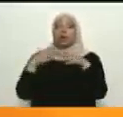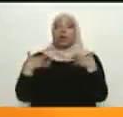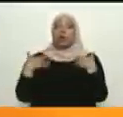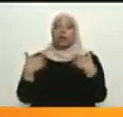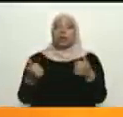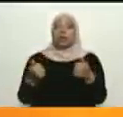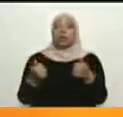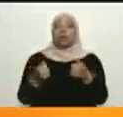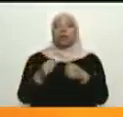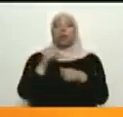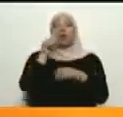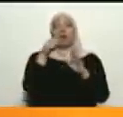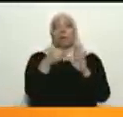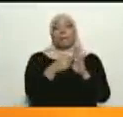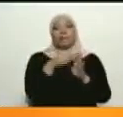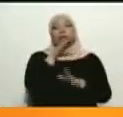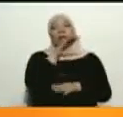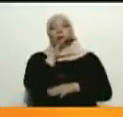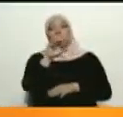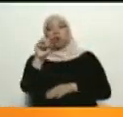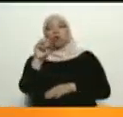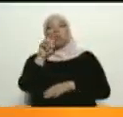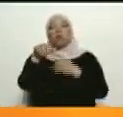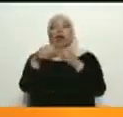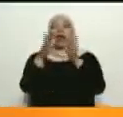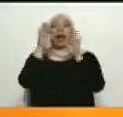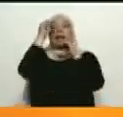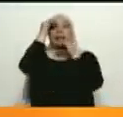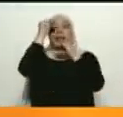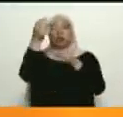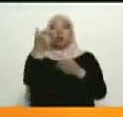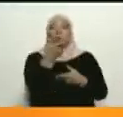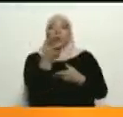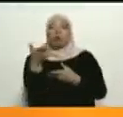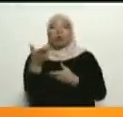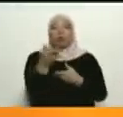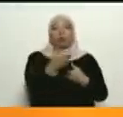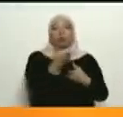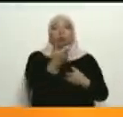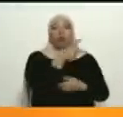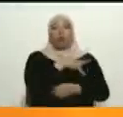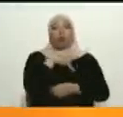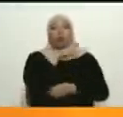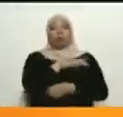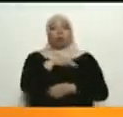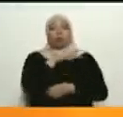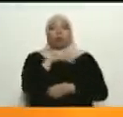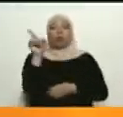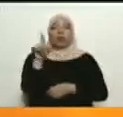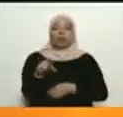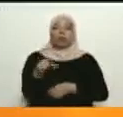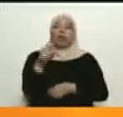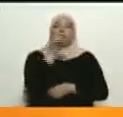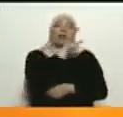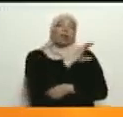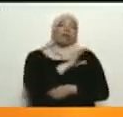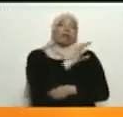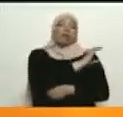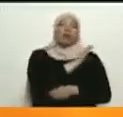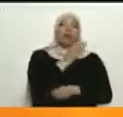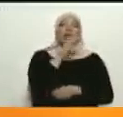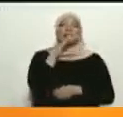más de mil cuatrocientos veintidós atenciones realizadas por bombero y protección civil pero también los los centros de atención integral